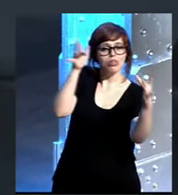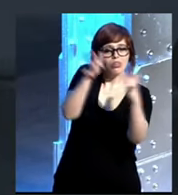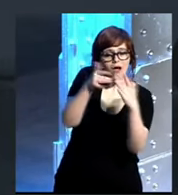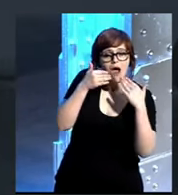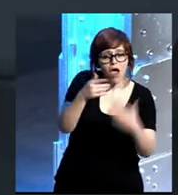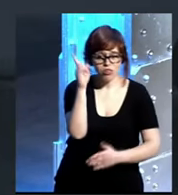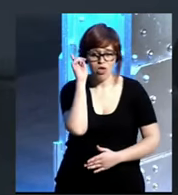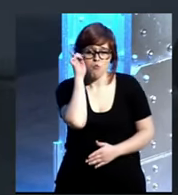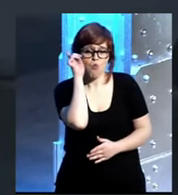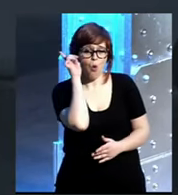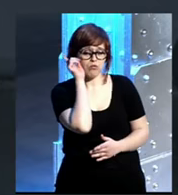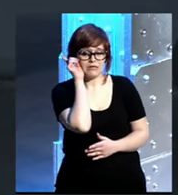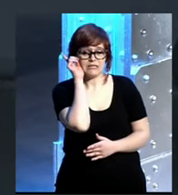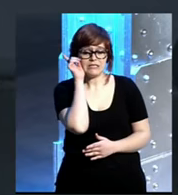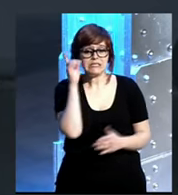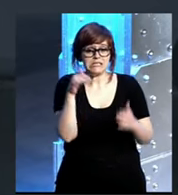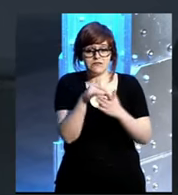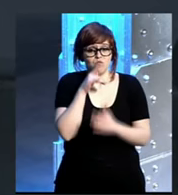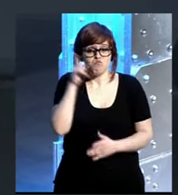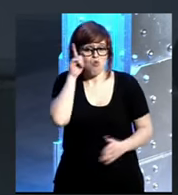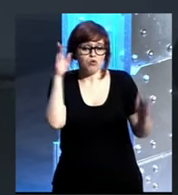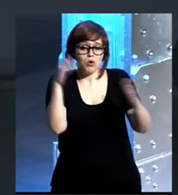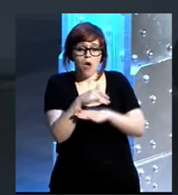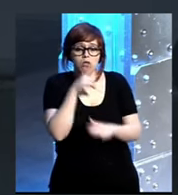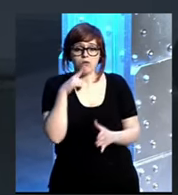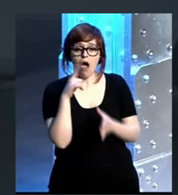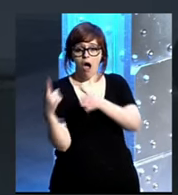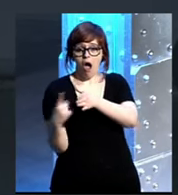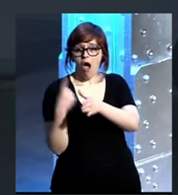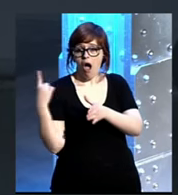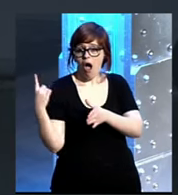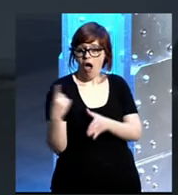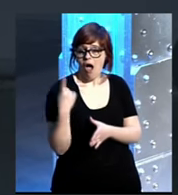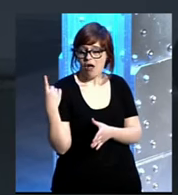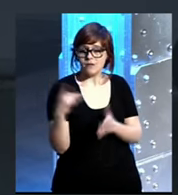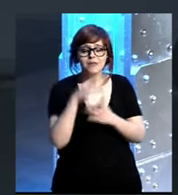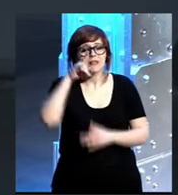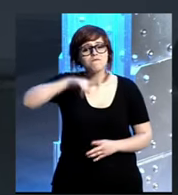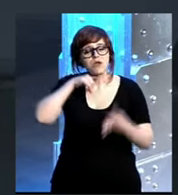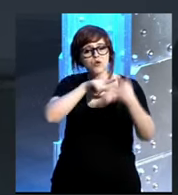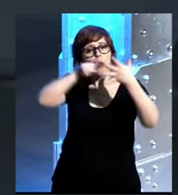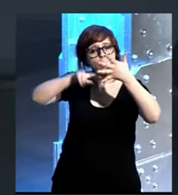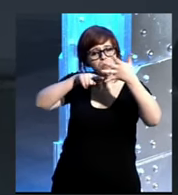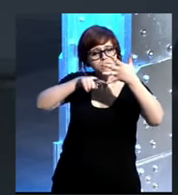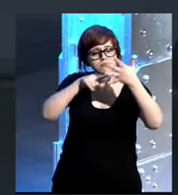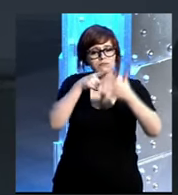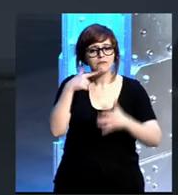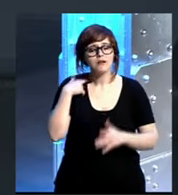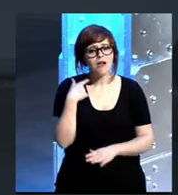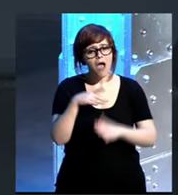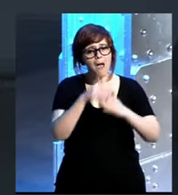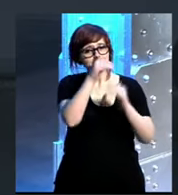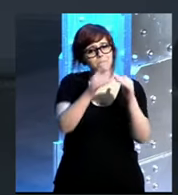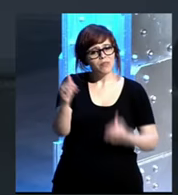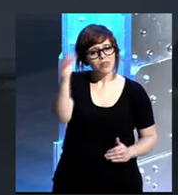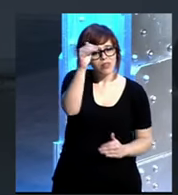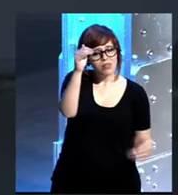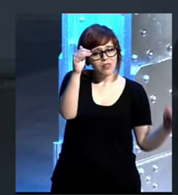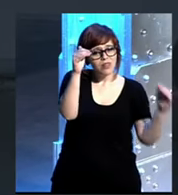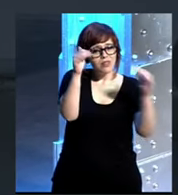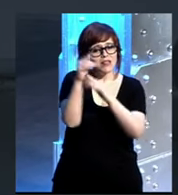teléfono móvil, está completamente aislado del mundo. Y por último, podríamos saber lo que es la brecha de gobierno, donde nos encontramos con que los circuitos de Open